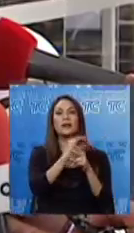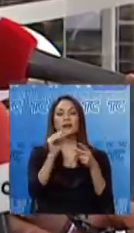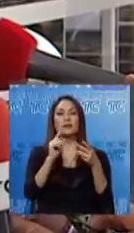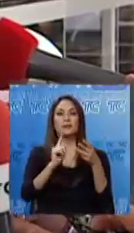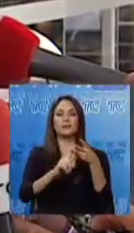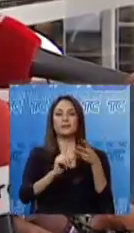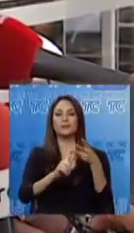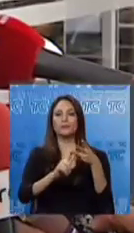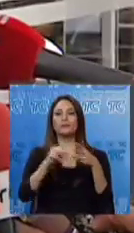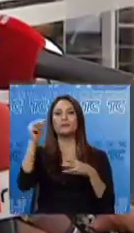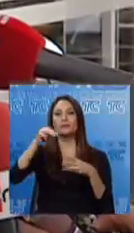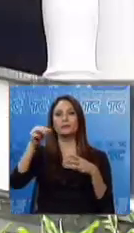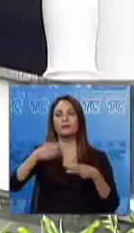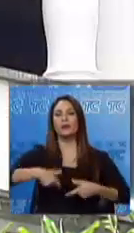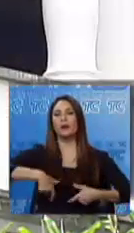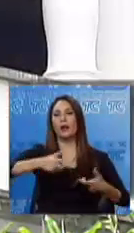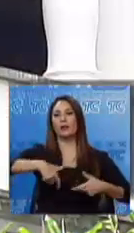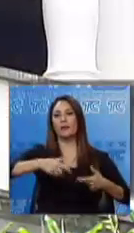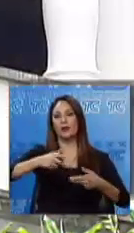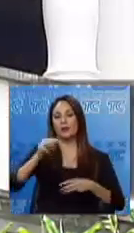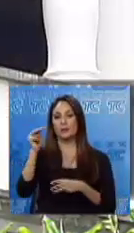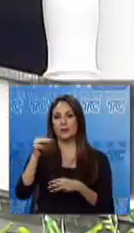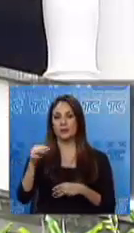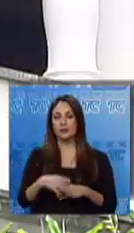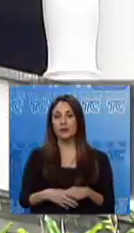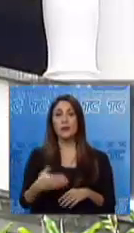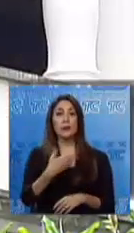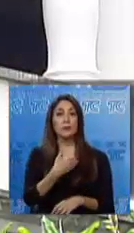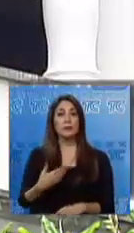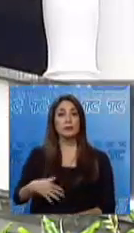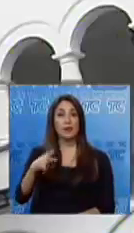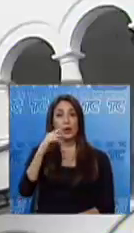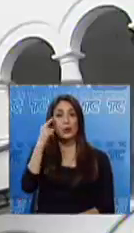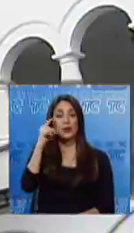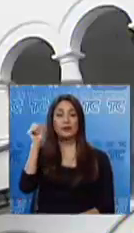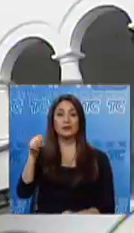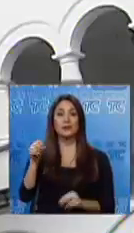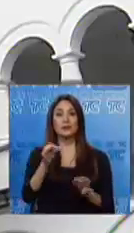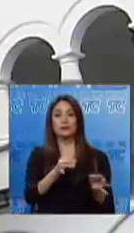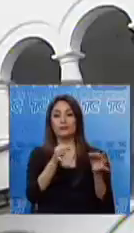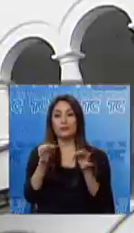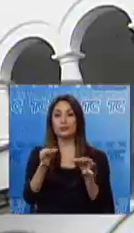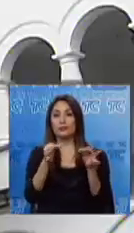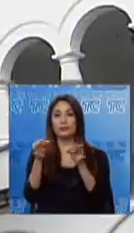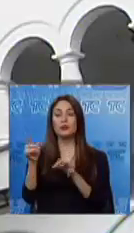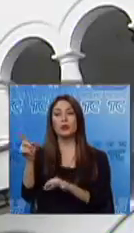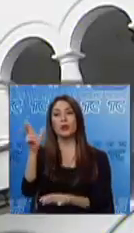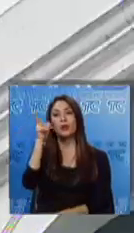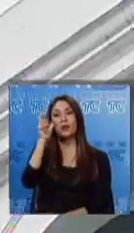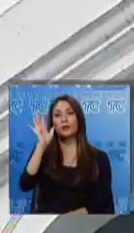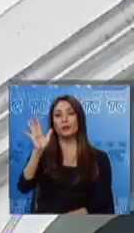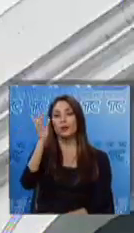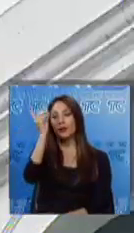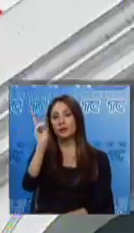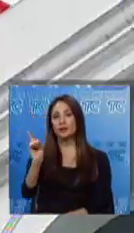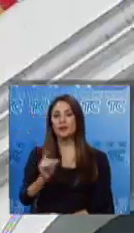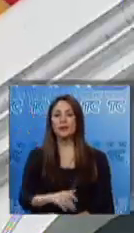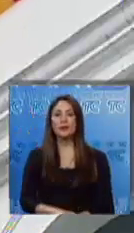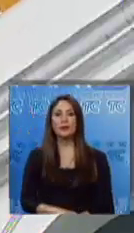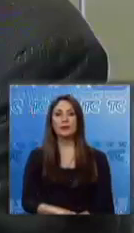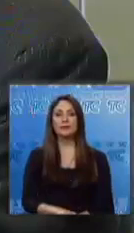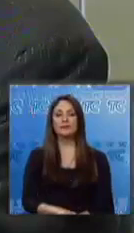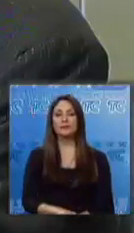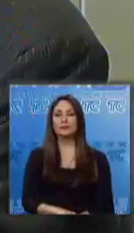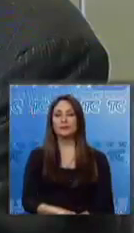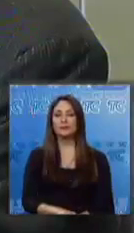día martes de carnaval. Quedaría a disposición del presidente de la República establecer puentes en feriados cuando crea necesario. Y propender